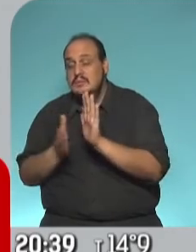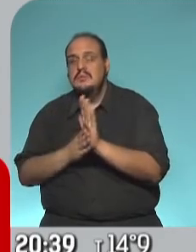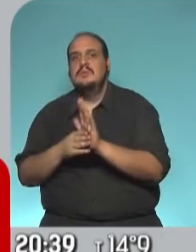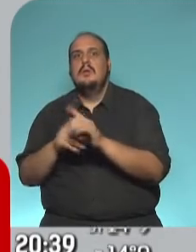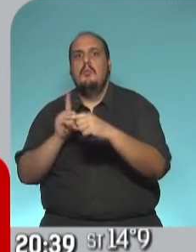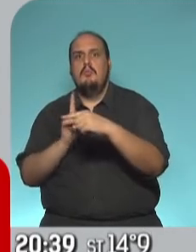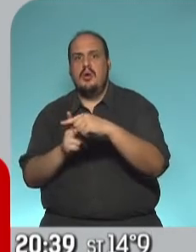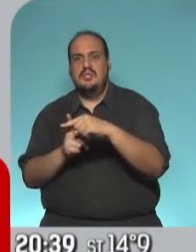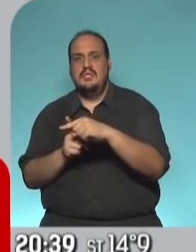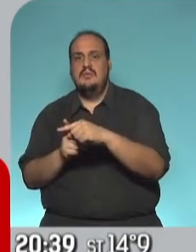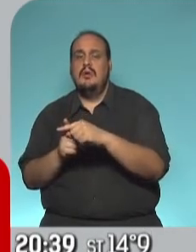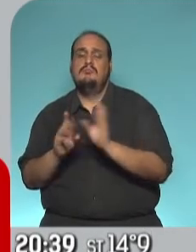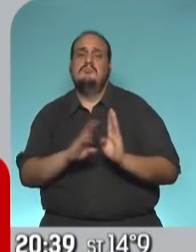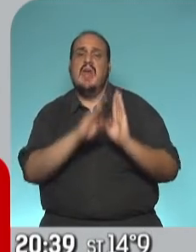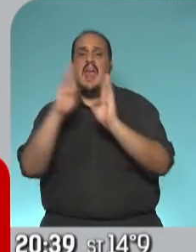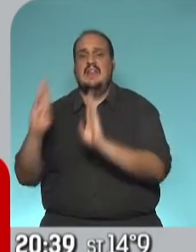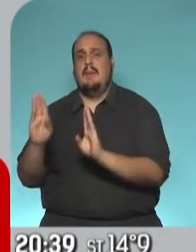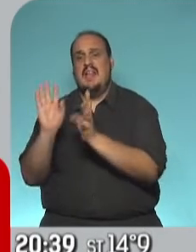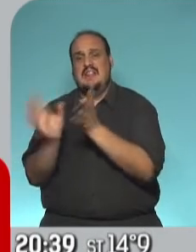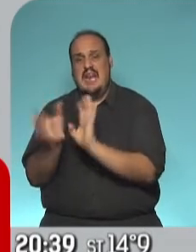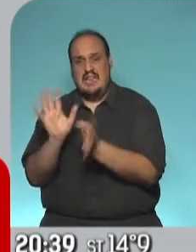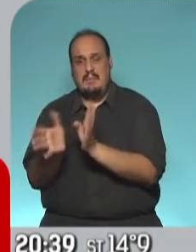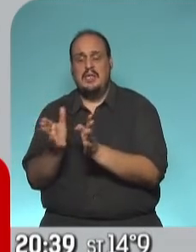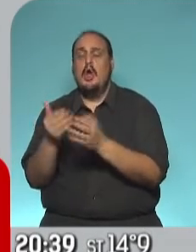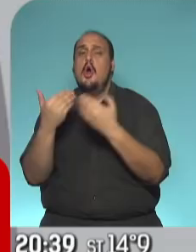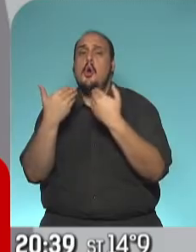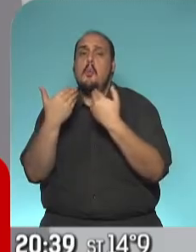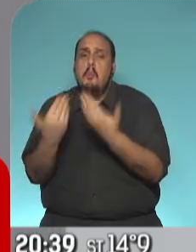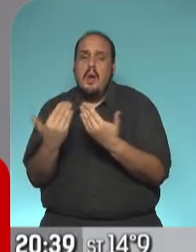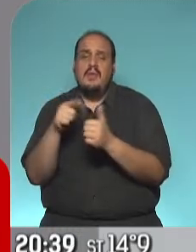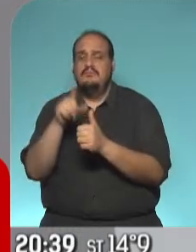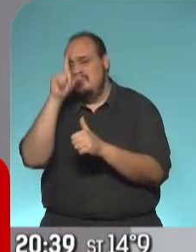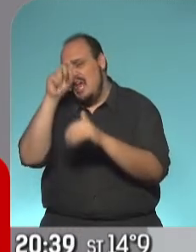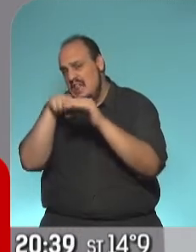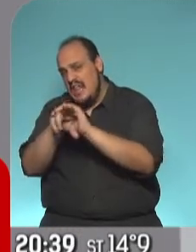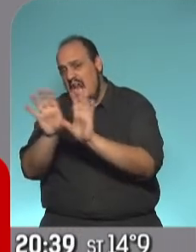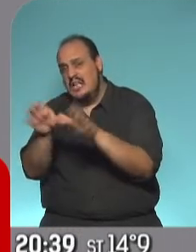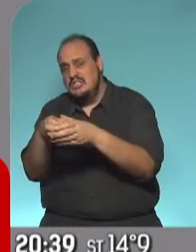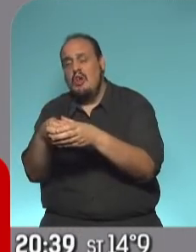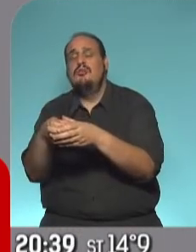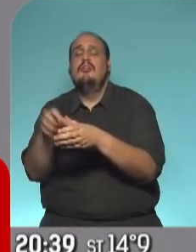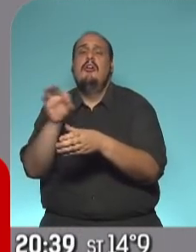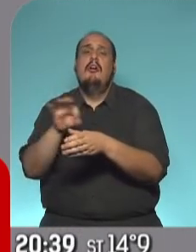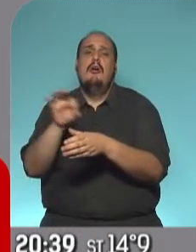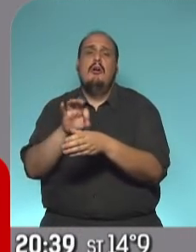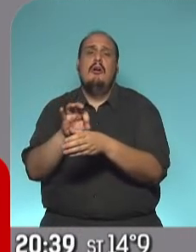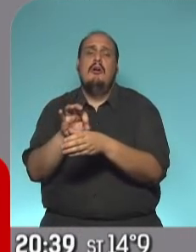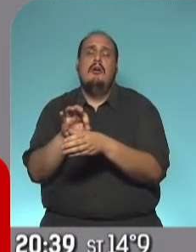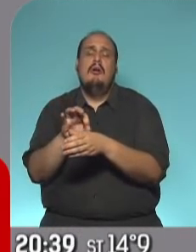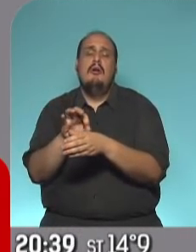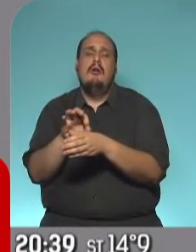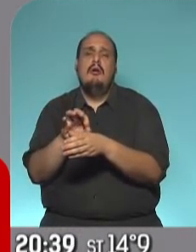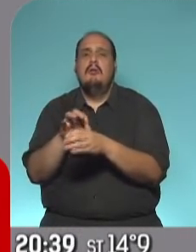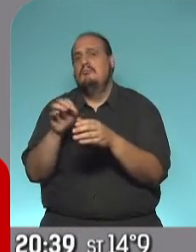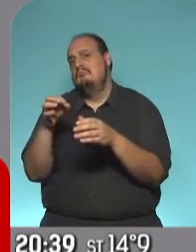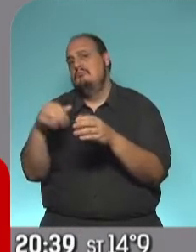la parte de tratamiento, que puede llegar a ser desde la posibilidad de una internación en una sala general y, dependiendo de los síntomas, en otros